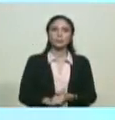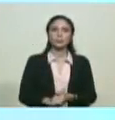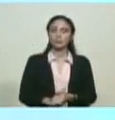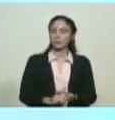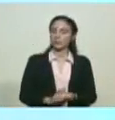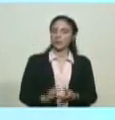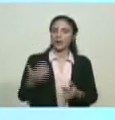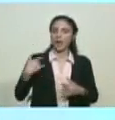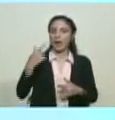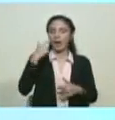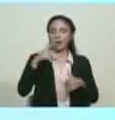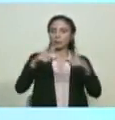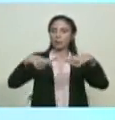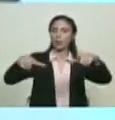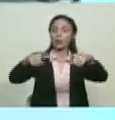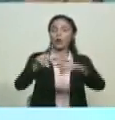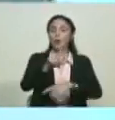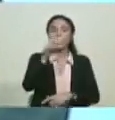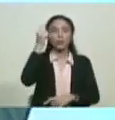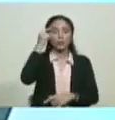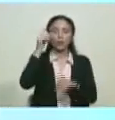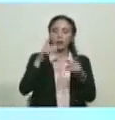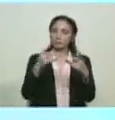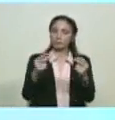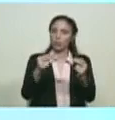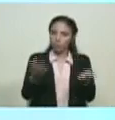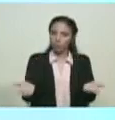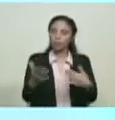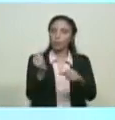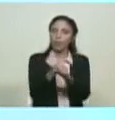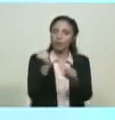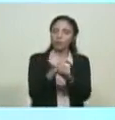físicamente ubicado en una fecha en un día no